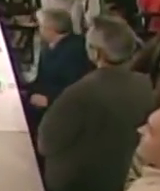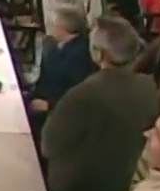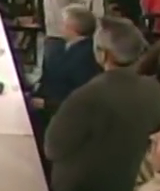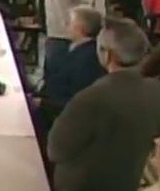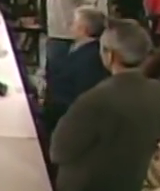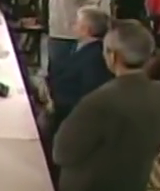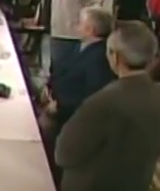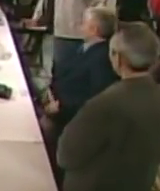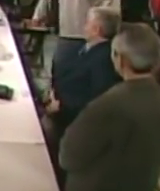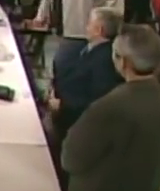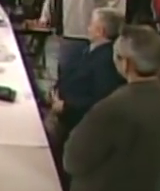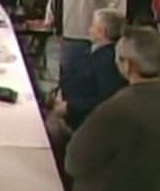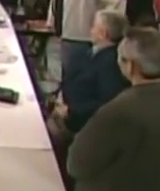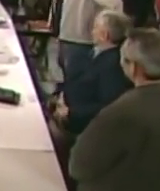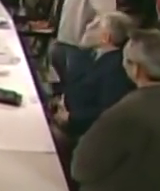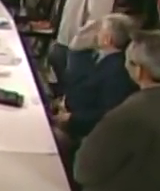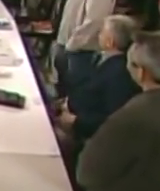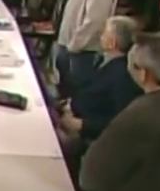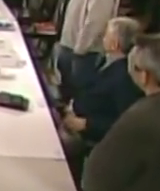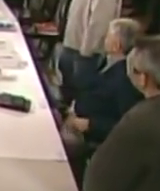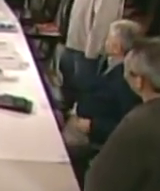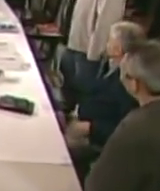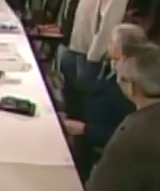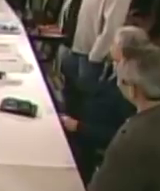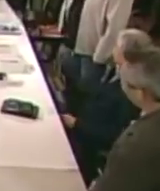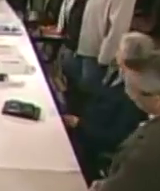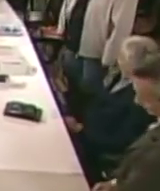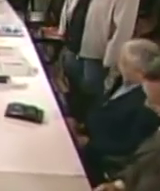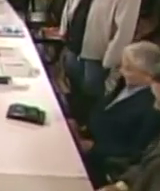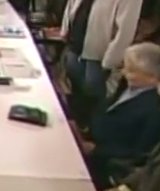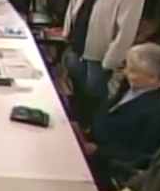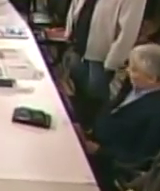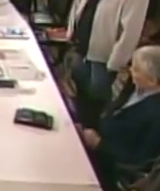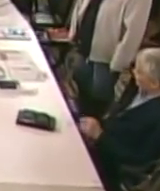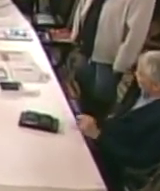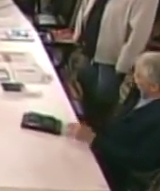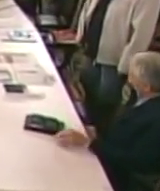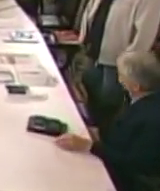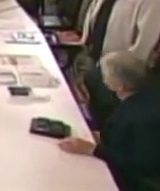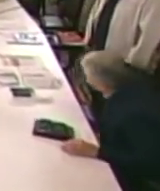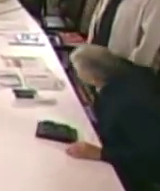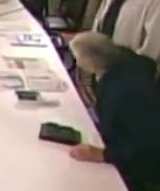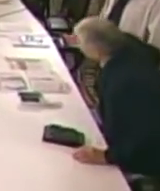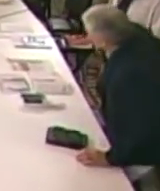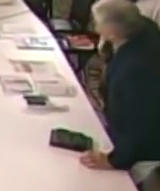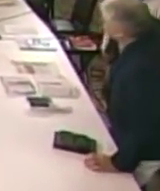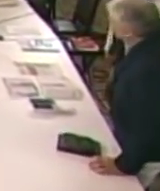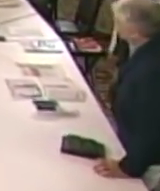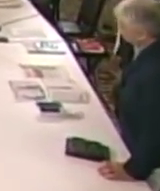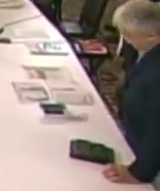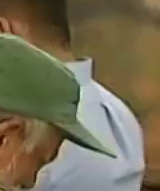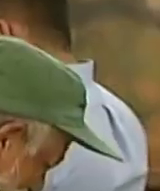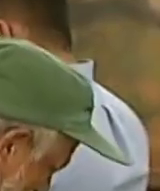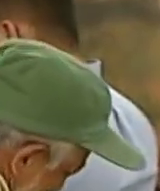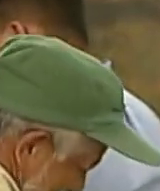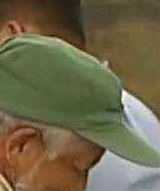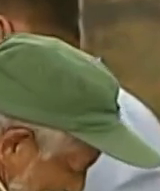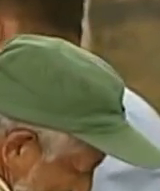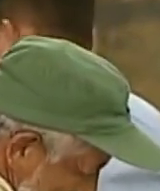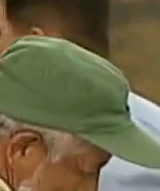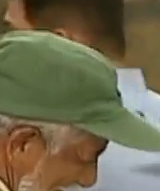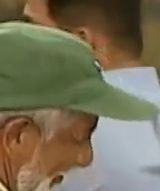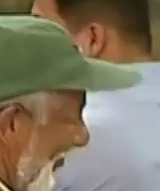movimientos sindicales de nuestro país, quienes han expresado su respaldo a las